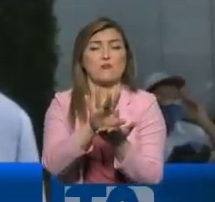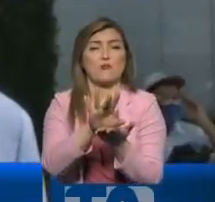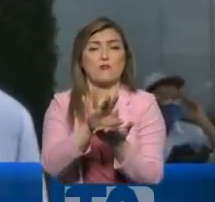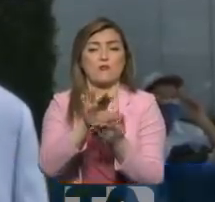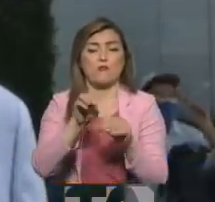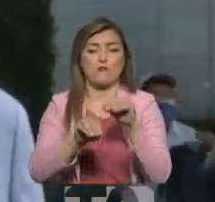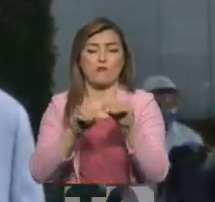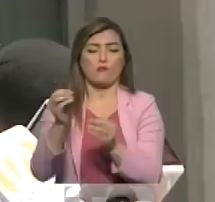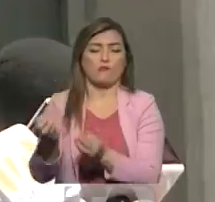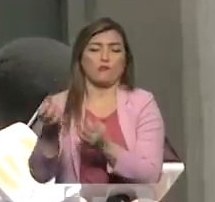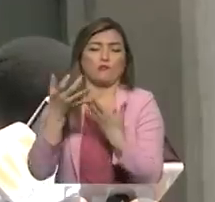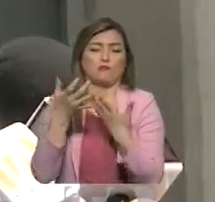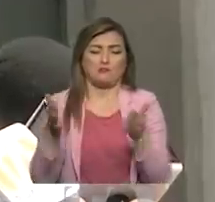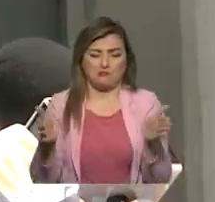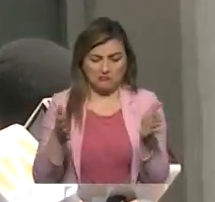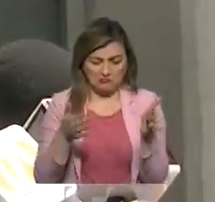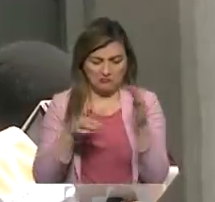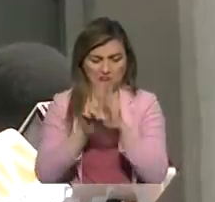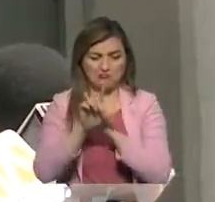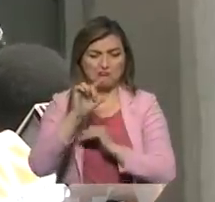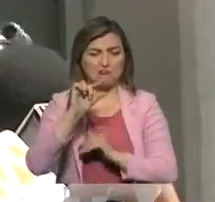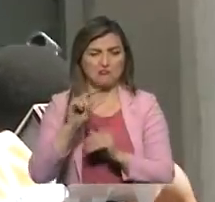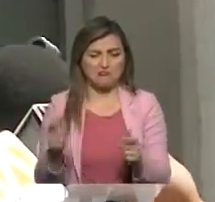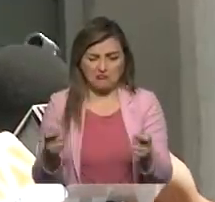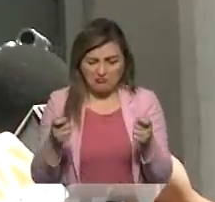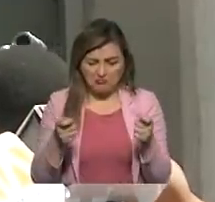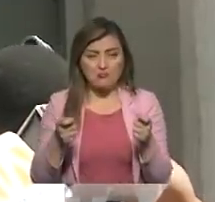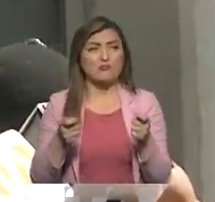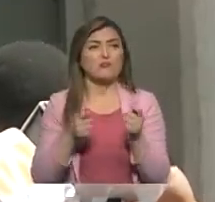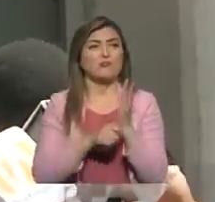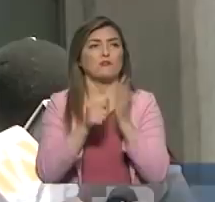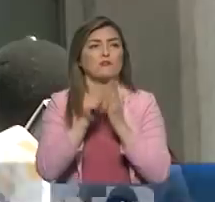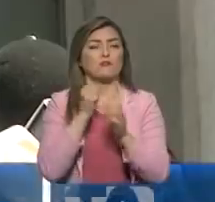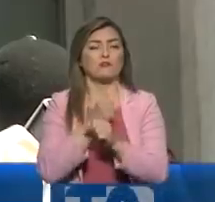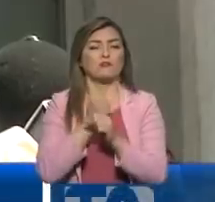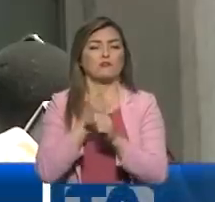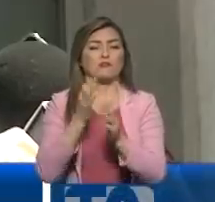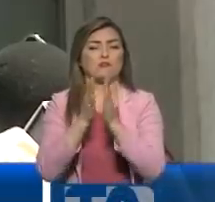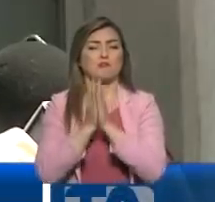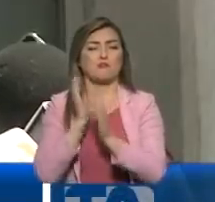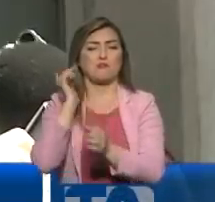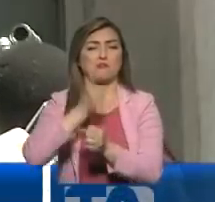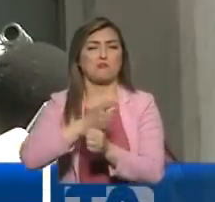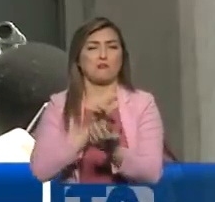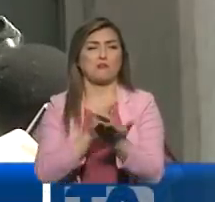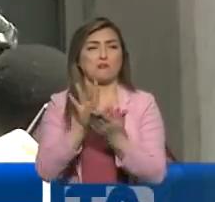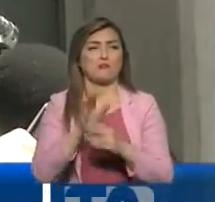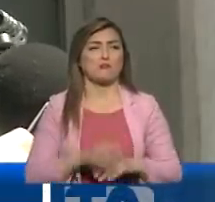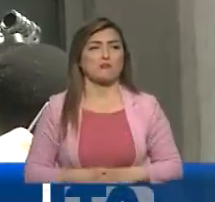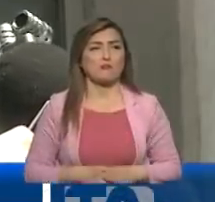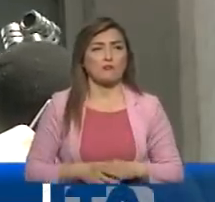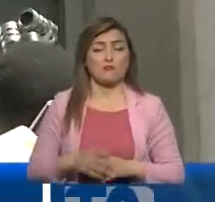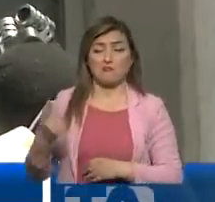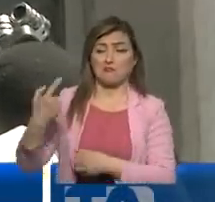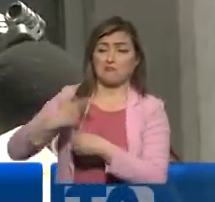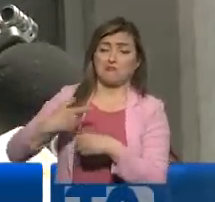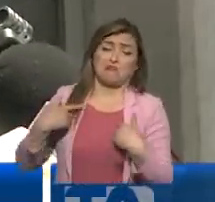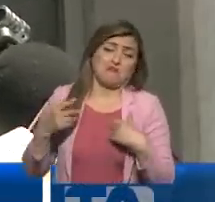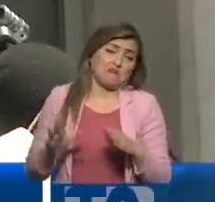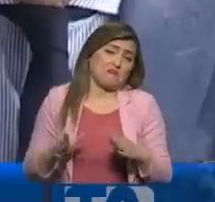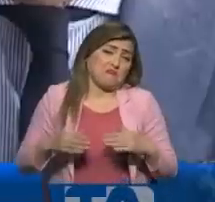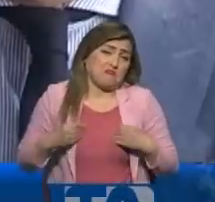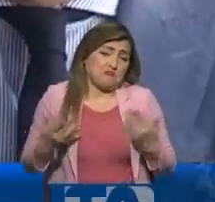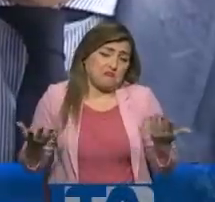informe jurídico diminuto. El Ministerio de Trabajo solicitó la remoción y nosotros acogimos el pedido del Ministerio de Trabajo como